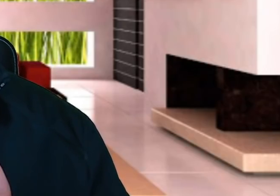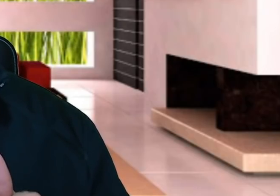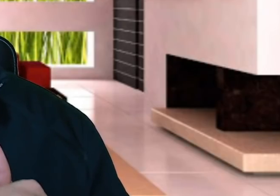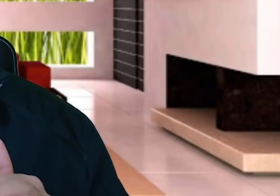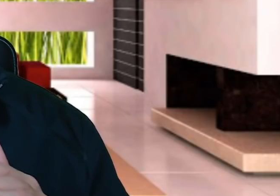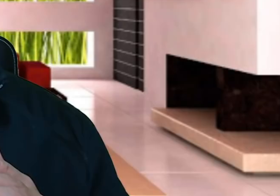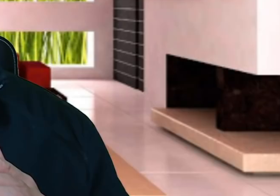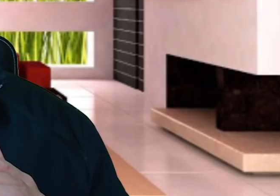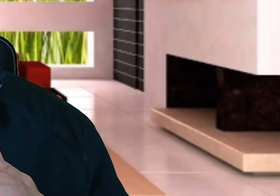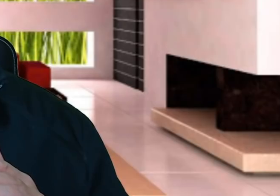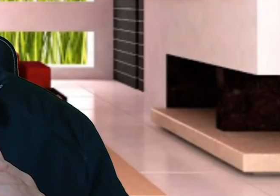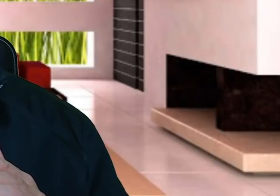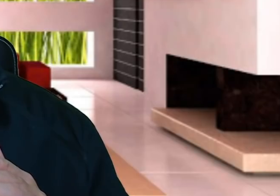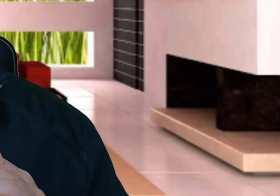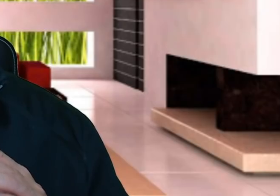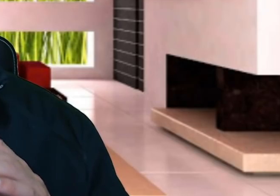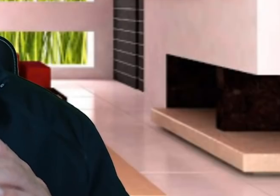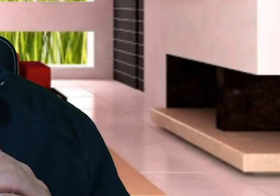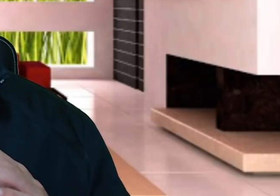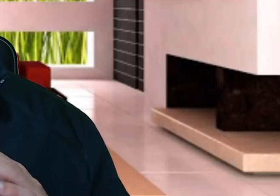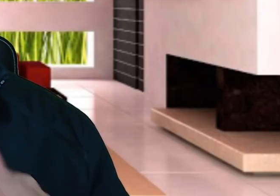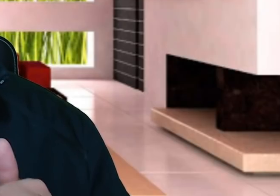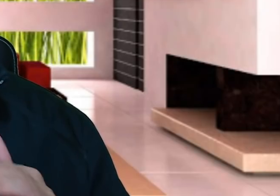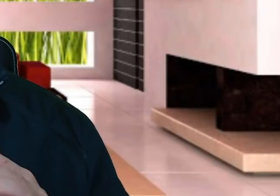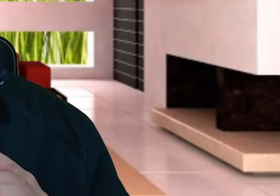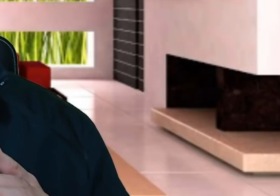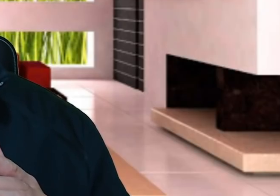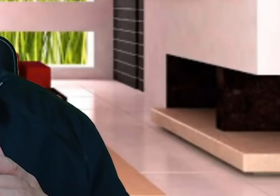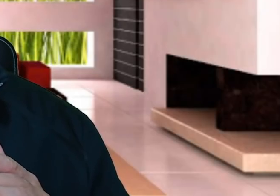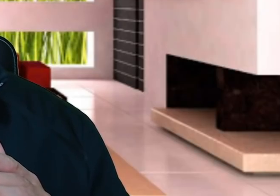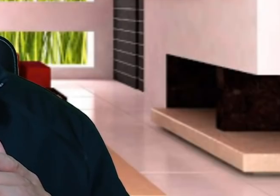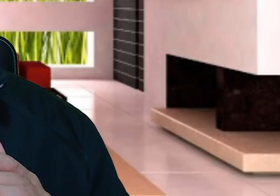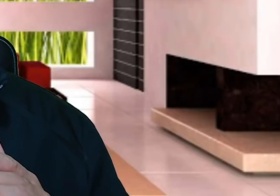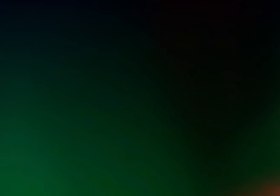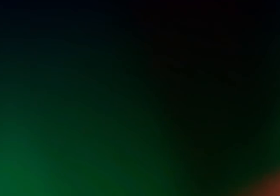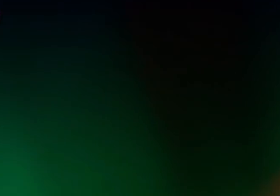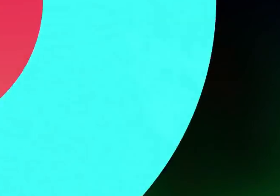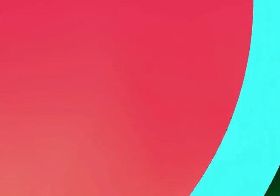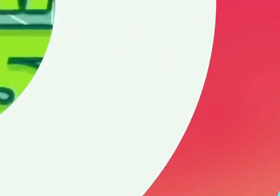sabes, si te gustó, suscríbete a este canal. Nos vemos en el próximo video.